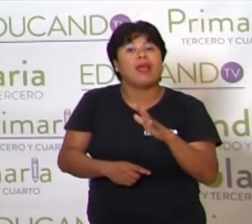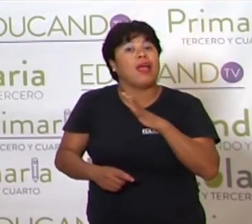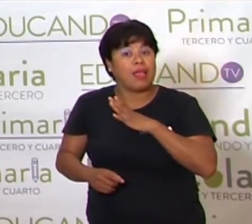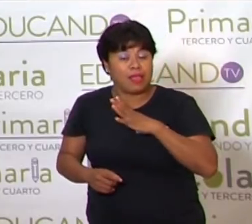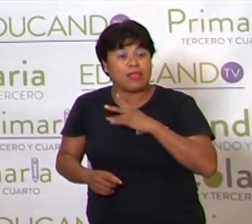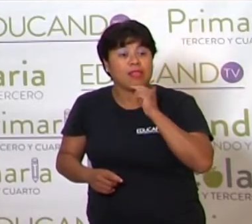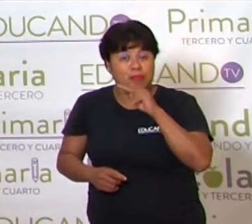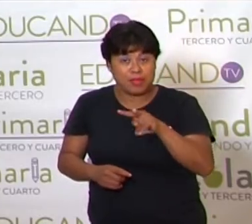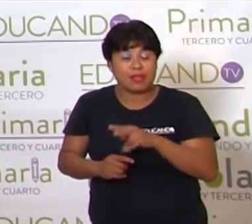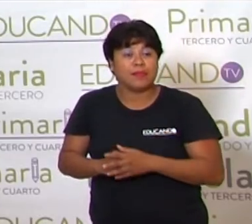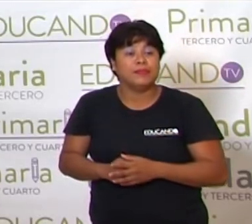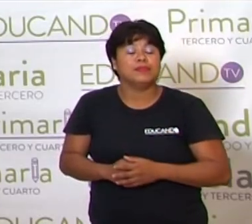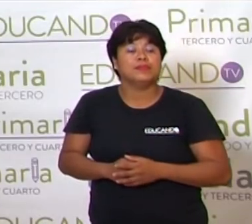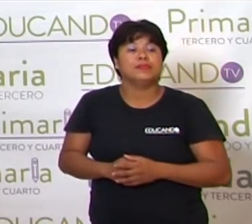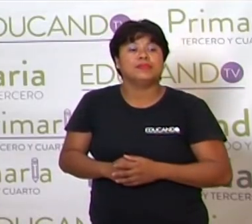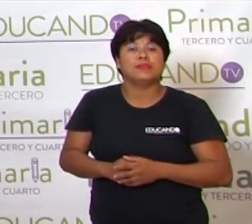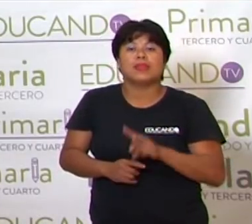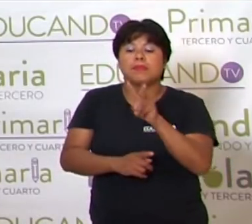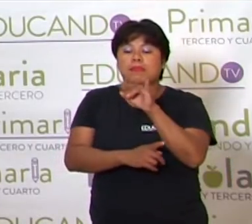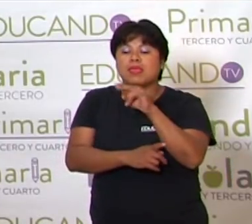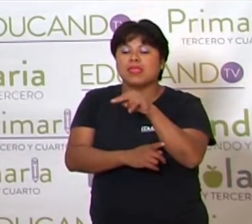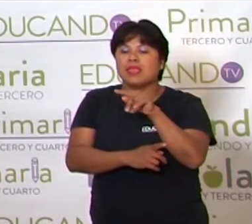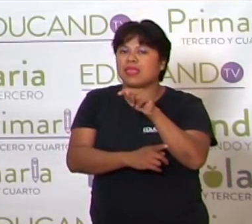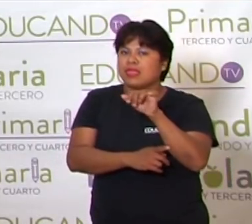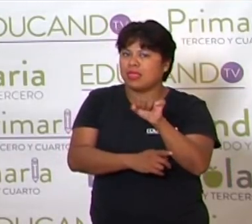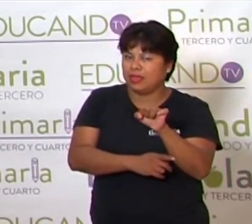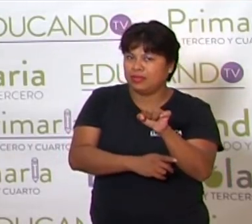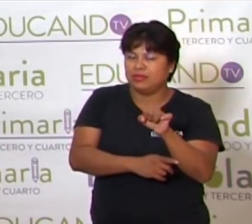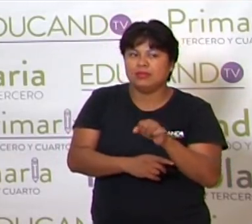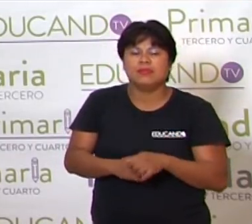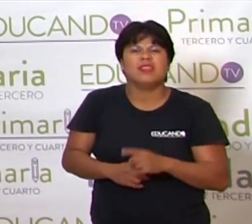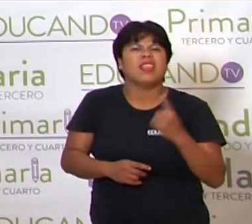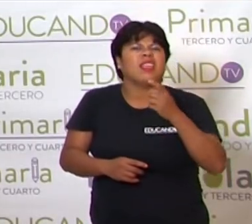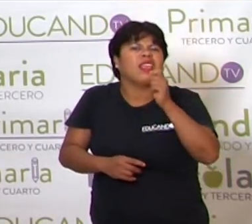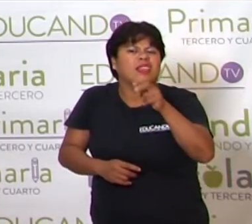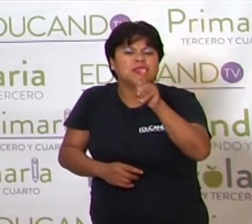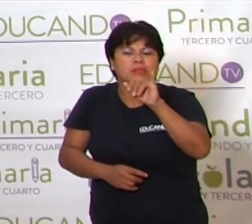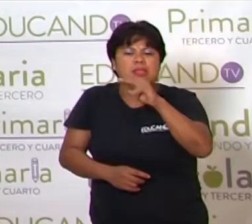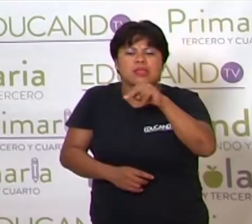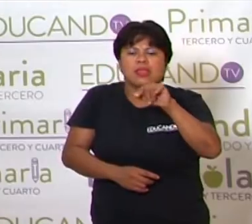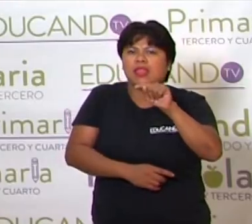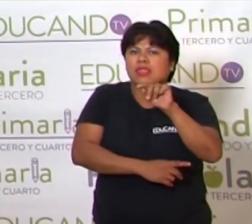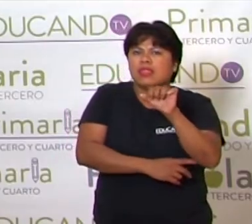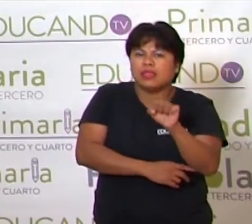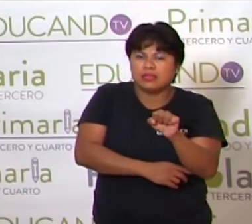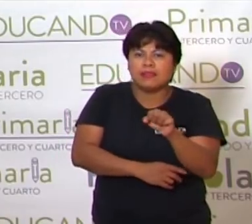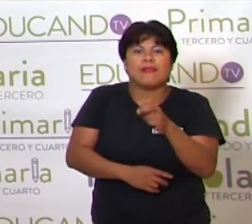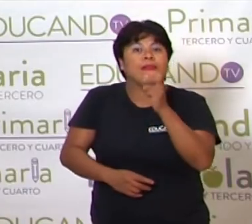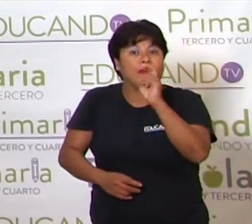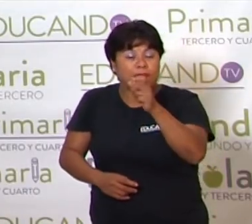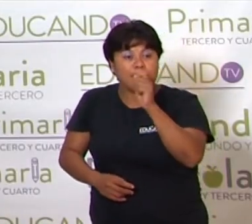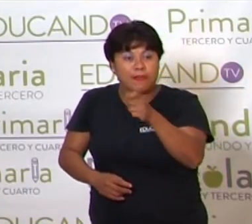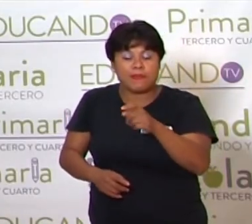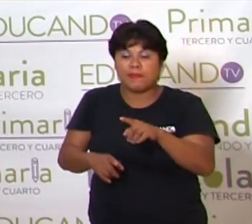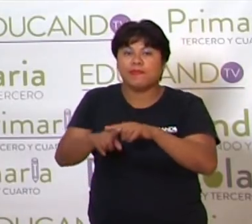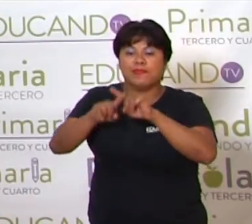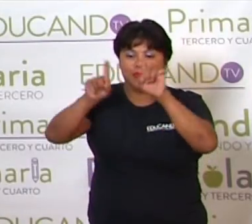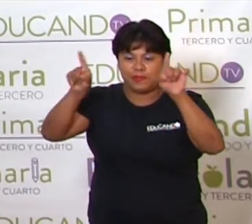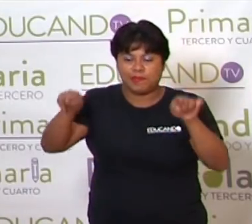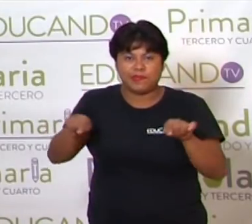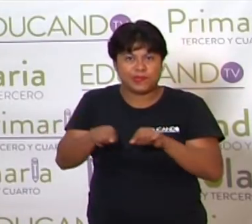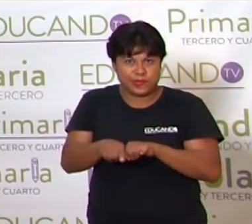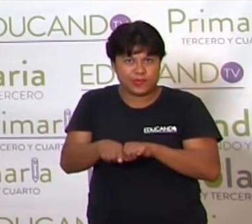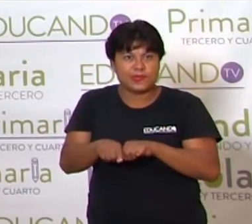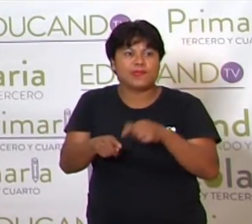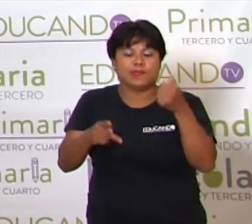onomatopeya también hay viñetas. ¿Qué son las viñetas? Las viñetas son este cuadro